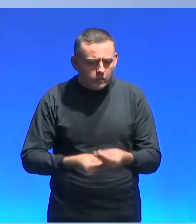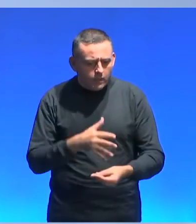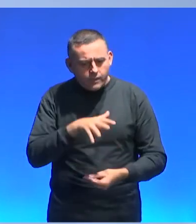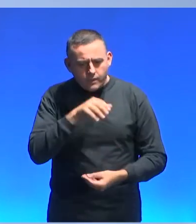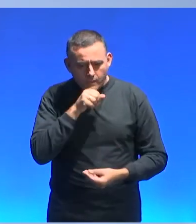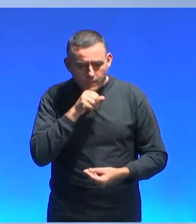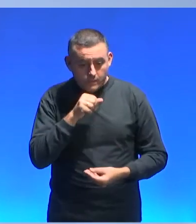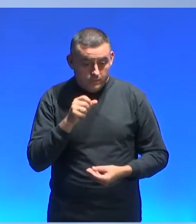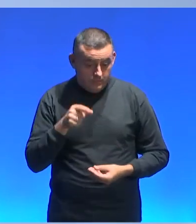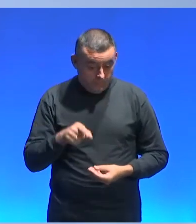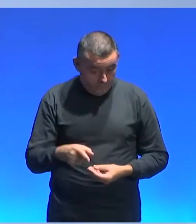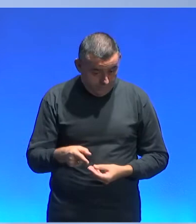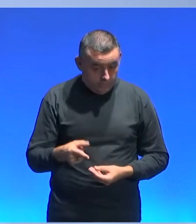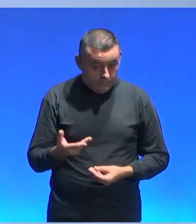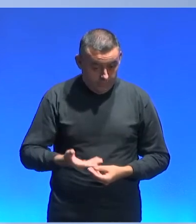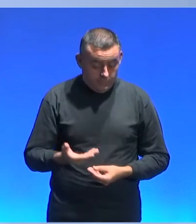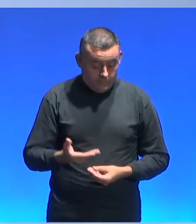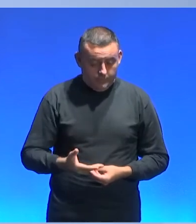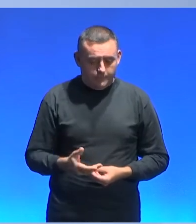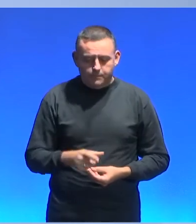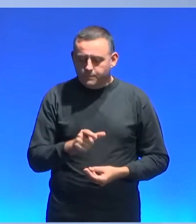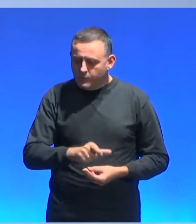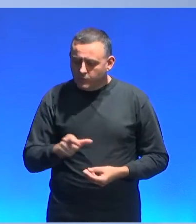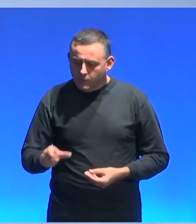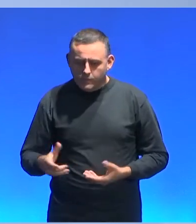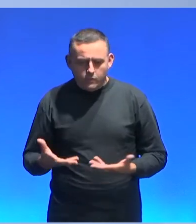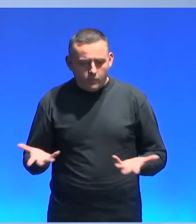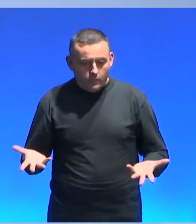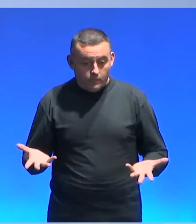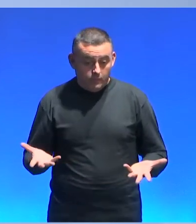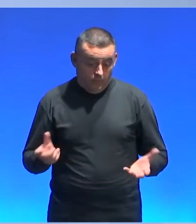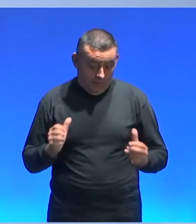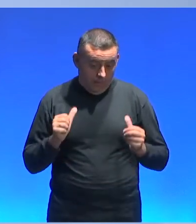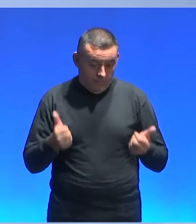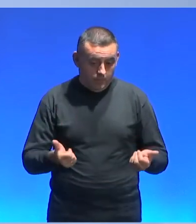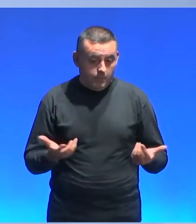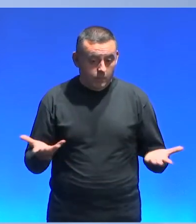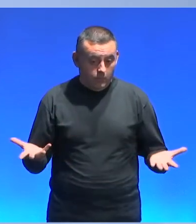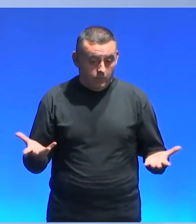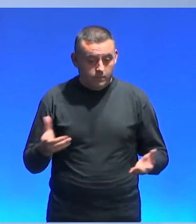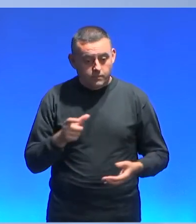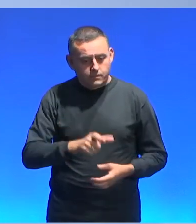las personas, a empezar de los más frágiles.